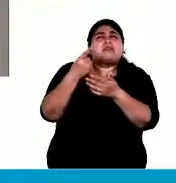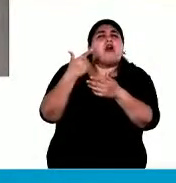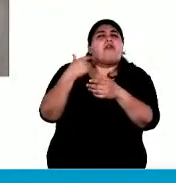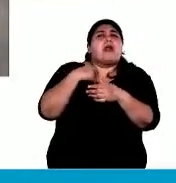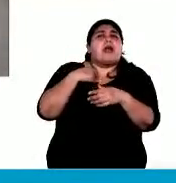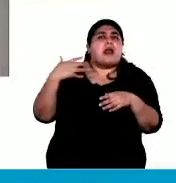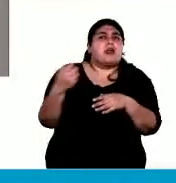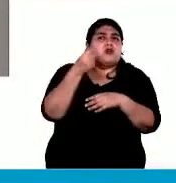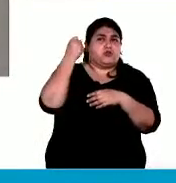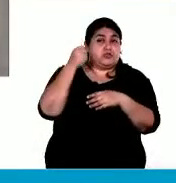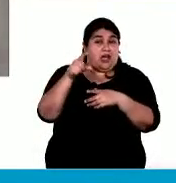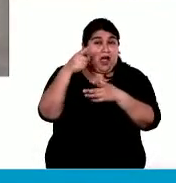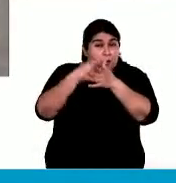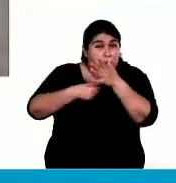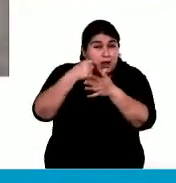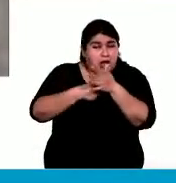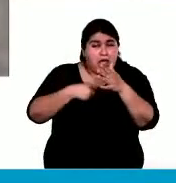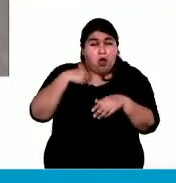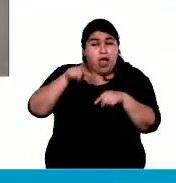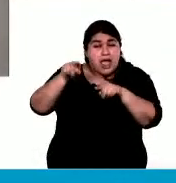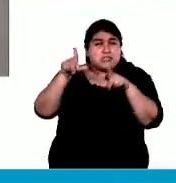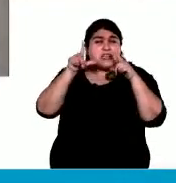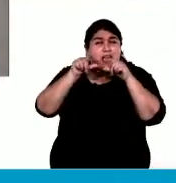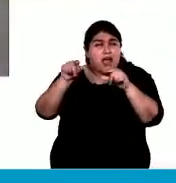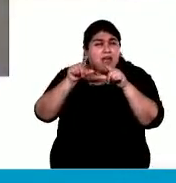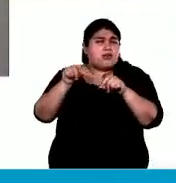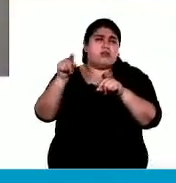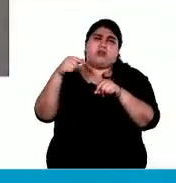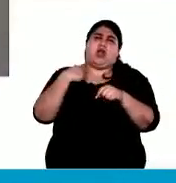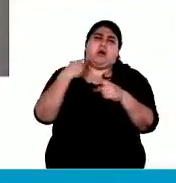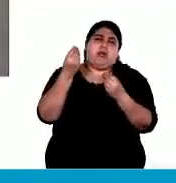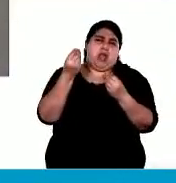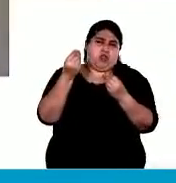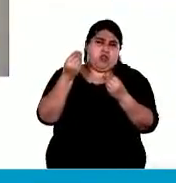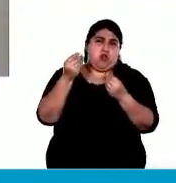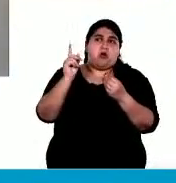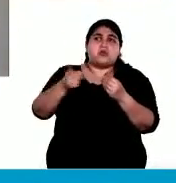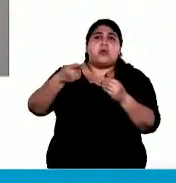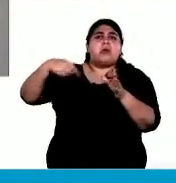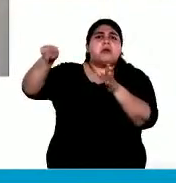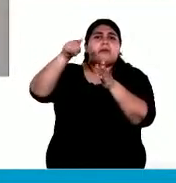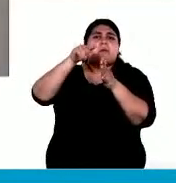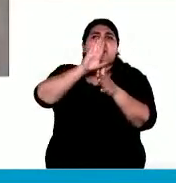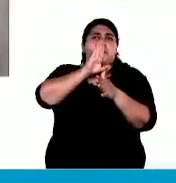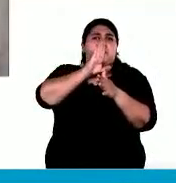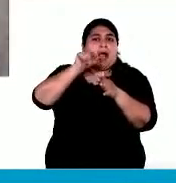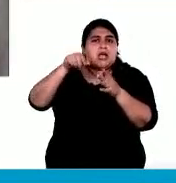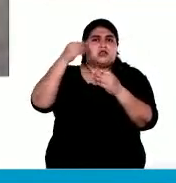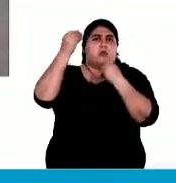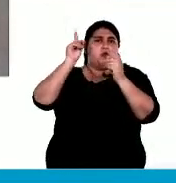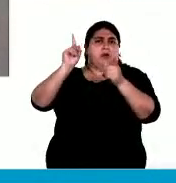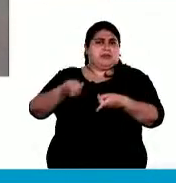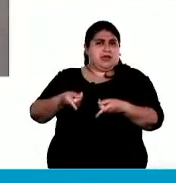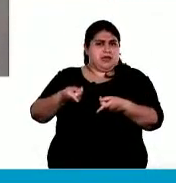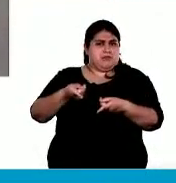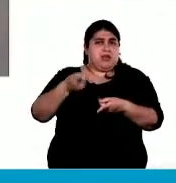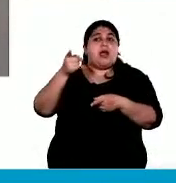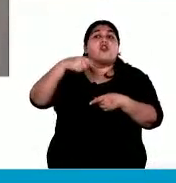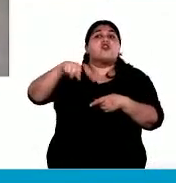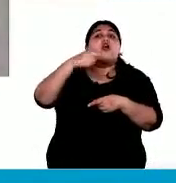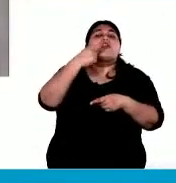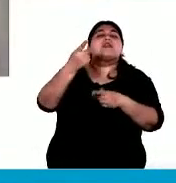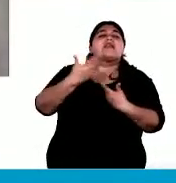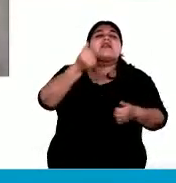Queridos colegas, esto a mí me da miedo. Y más me preocupa el silencio de los que dicen defender la libertad de